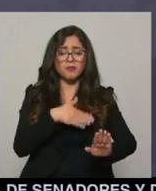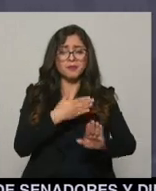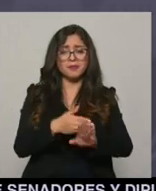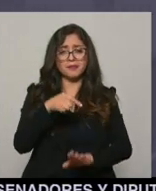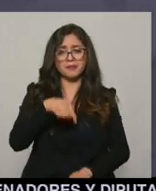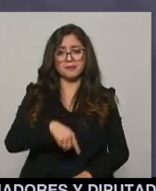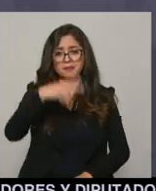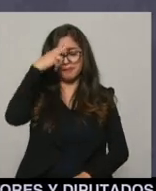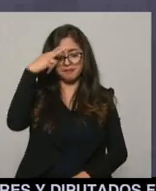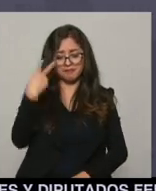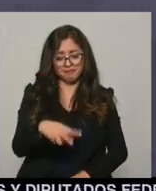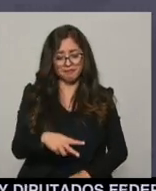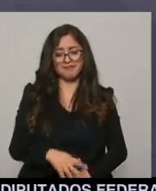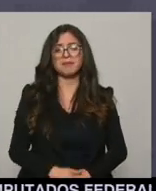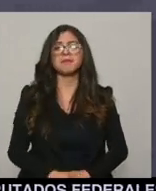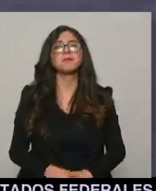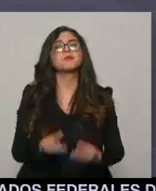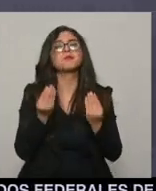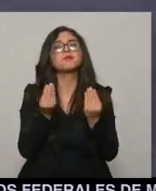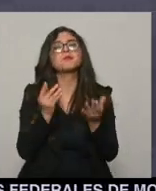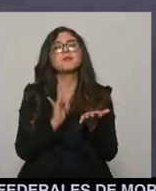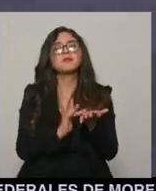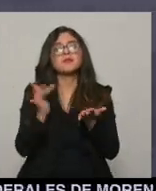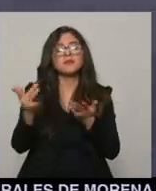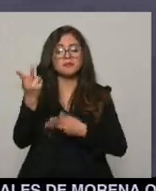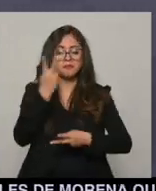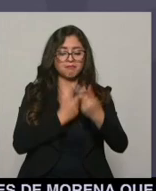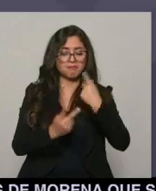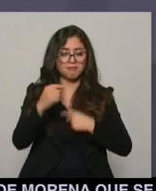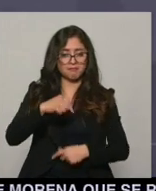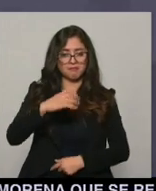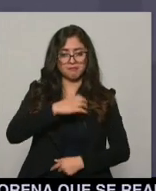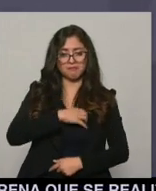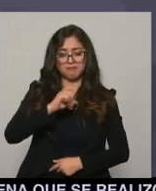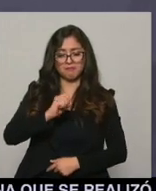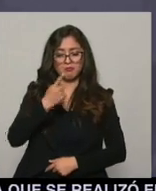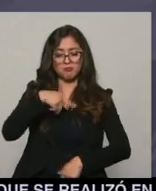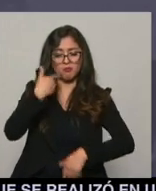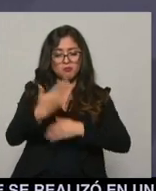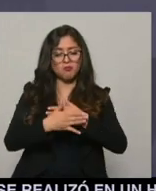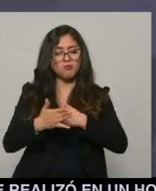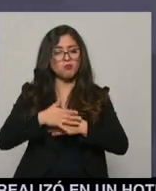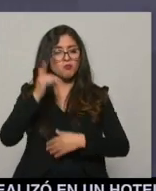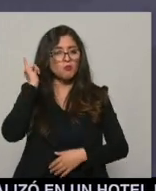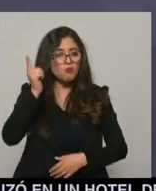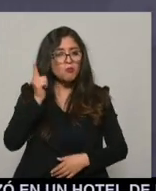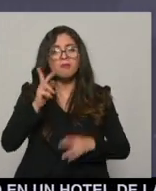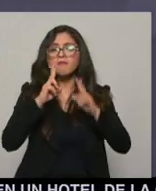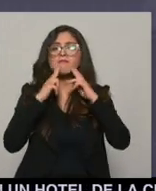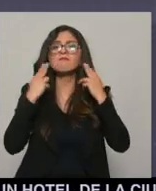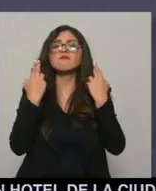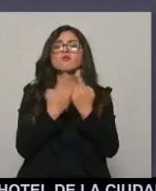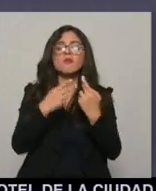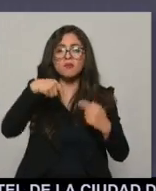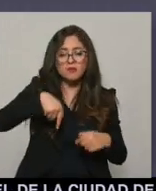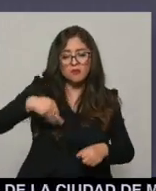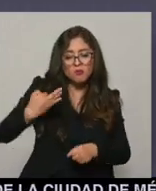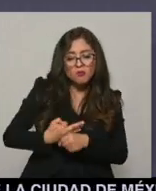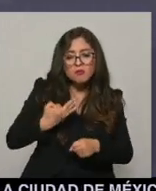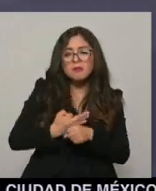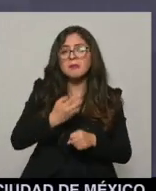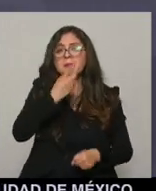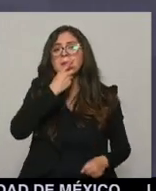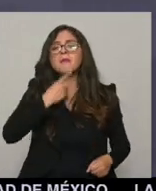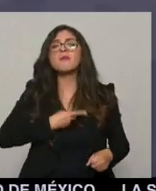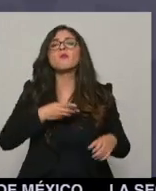pues muchísimas gracias por haber venido aquí a Capital 21. Yo las espero para otra mesa de debate muy pronto, que nos vengan a decir cómo van los trabajos